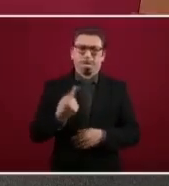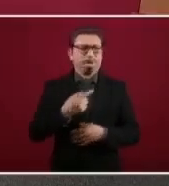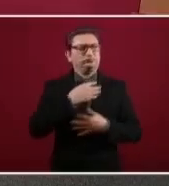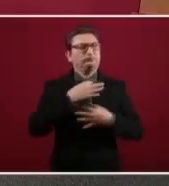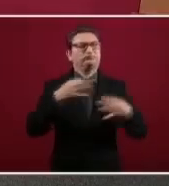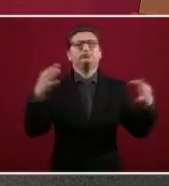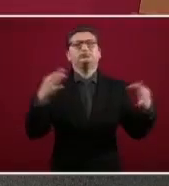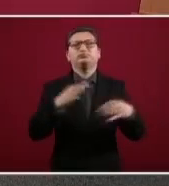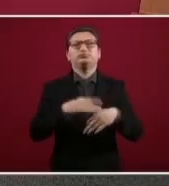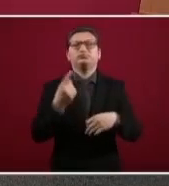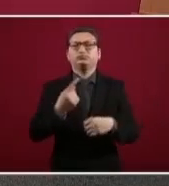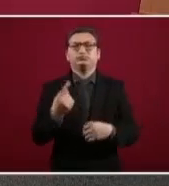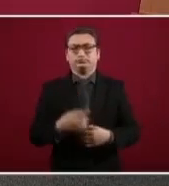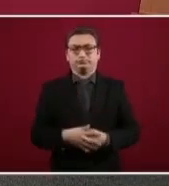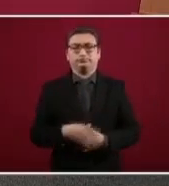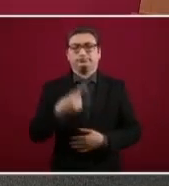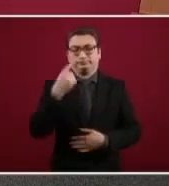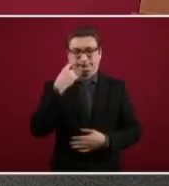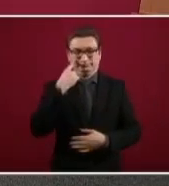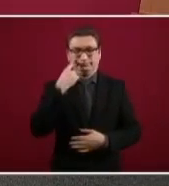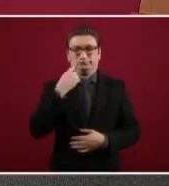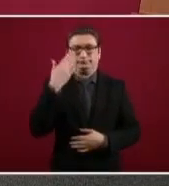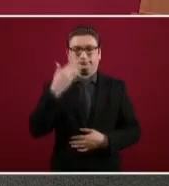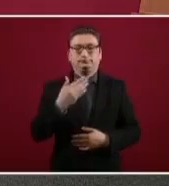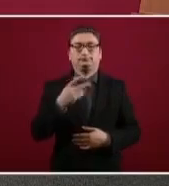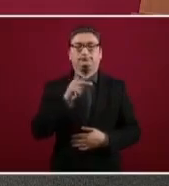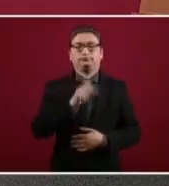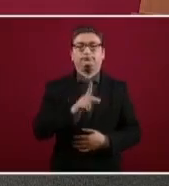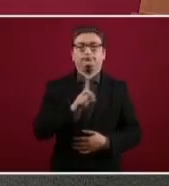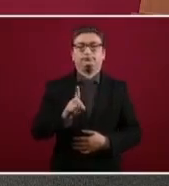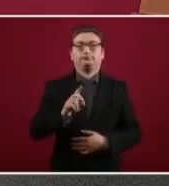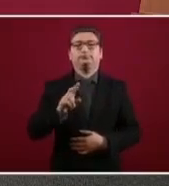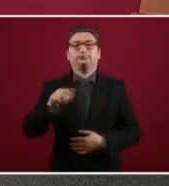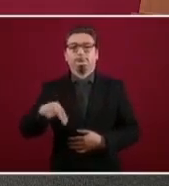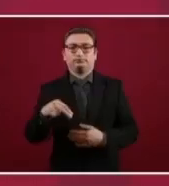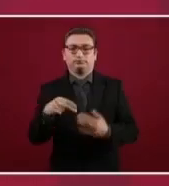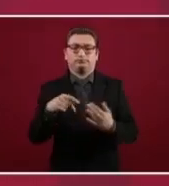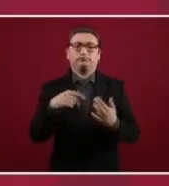conocer fíjense que está en el plan de desarrollo